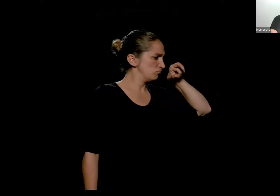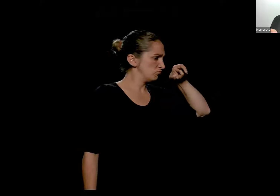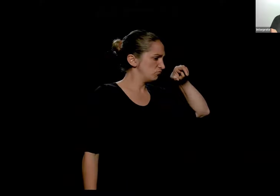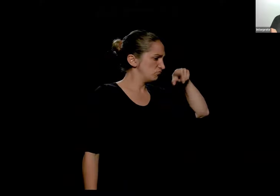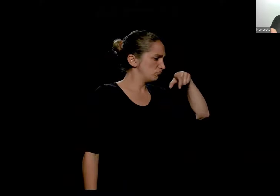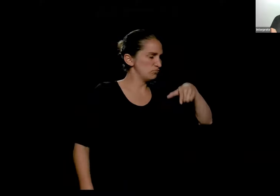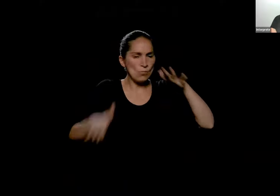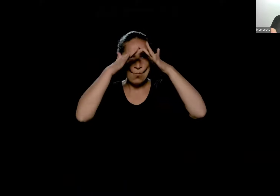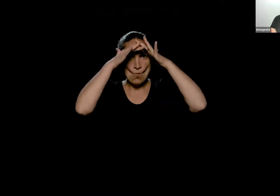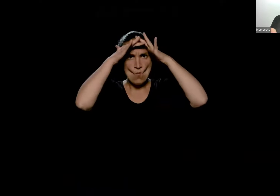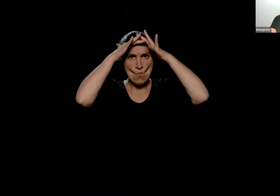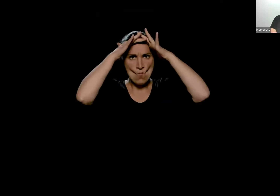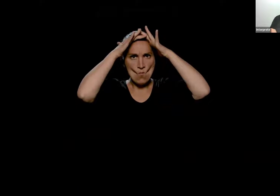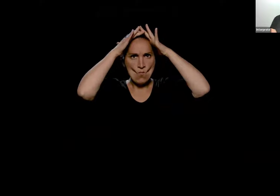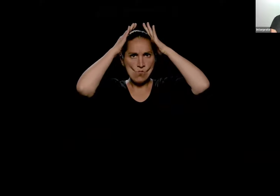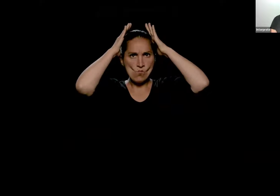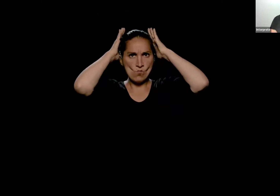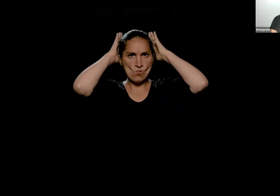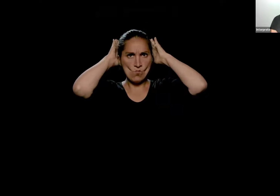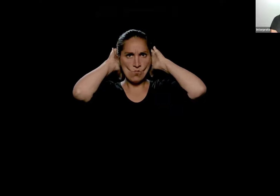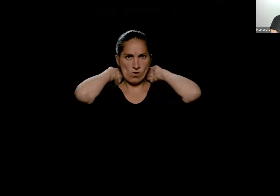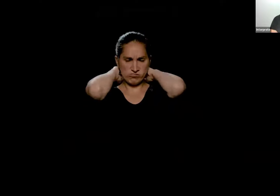Ahí están los ojos abriéndose,